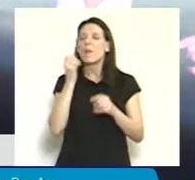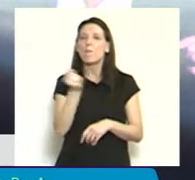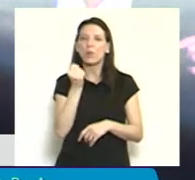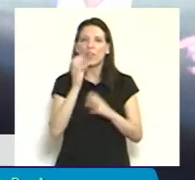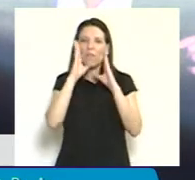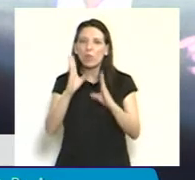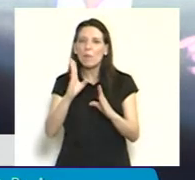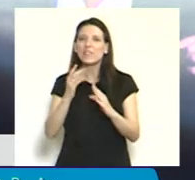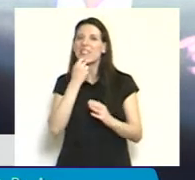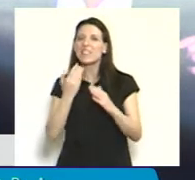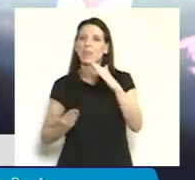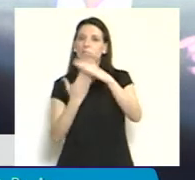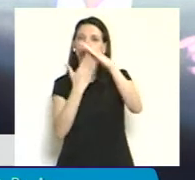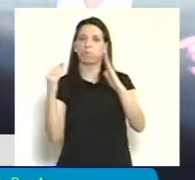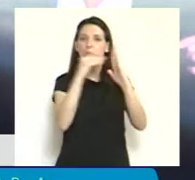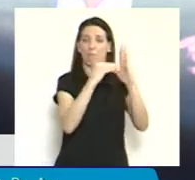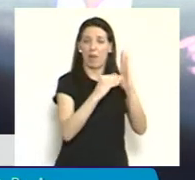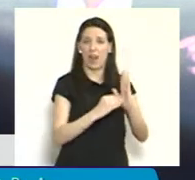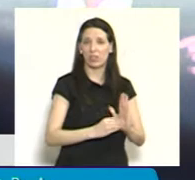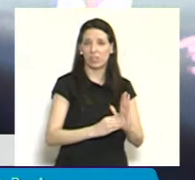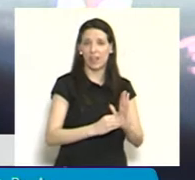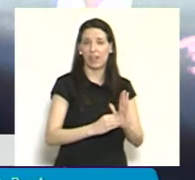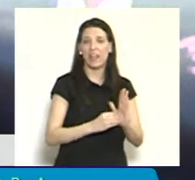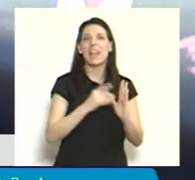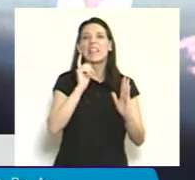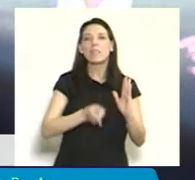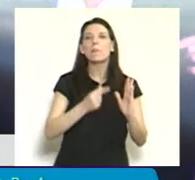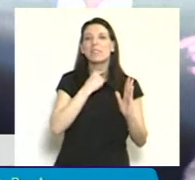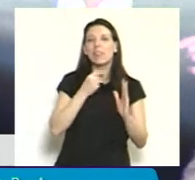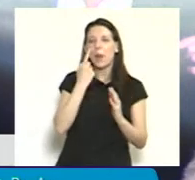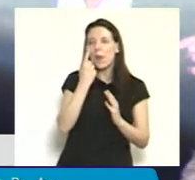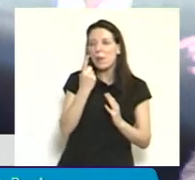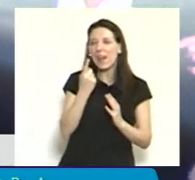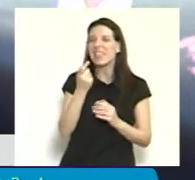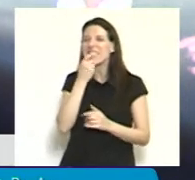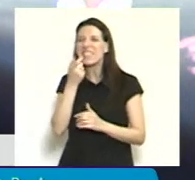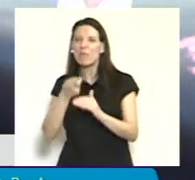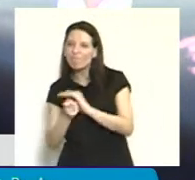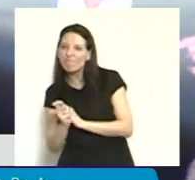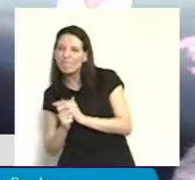mercado legal como las políticas de persecución del mercado ilegal,